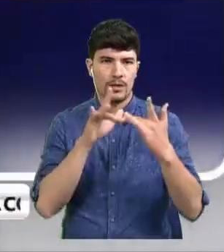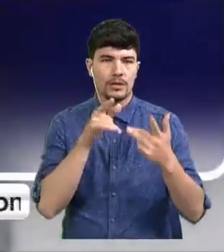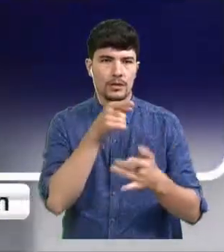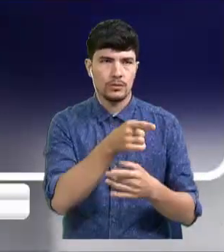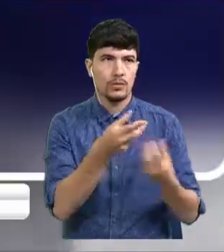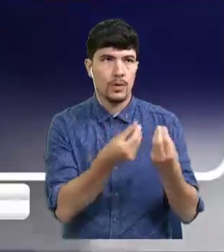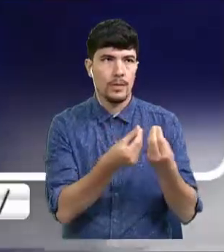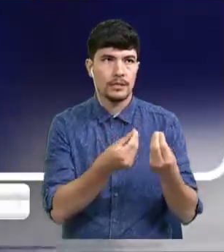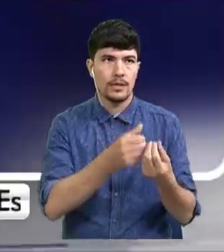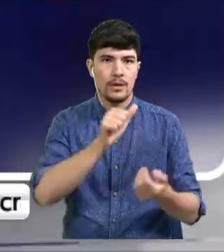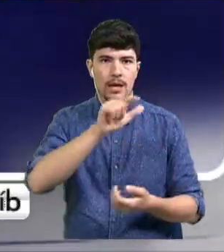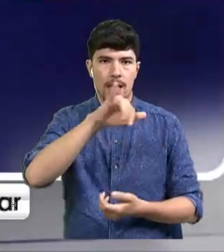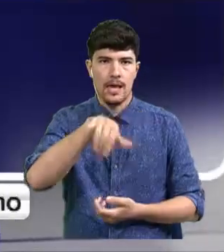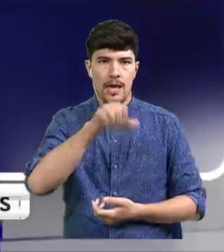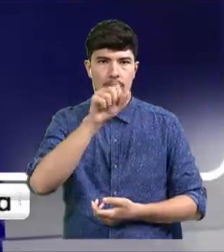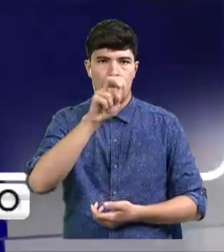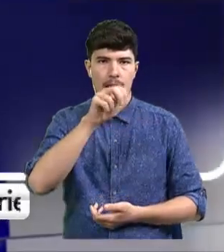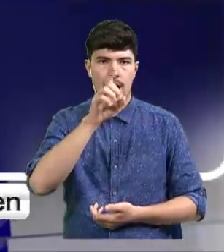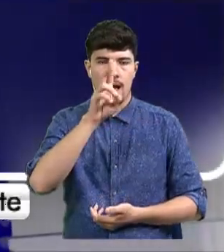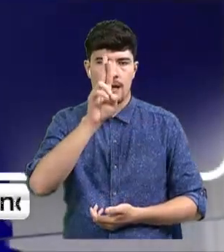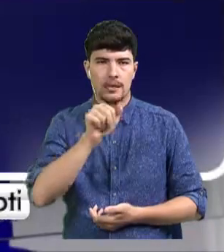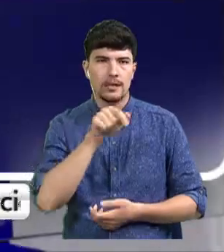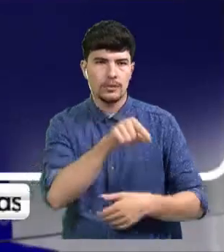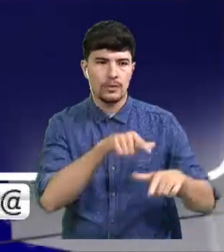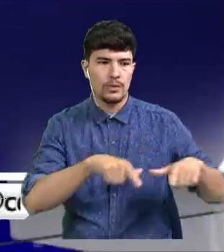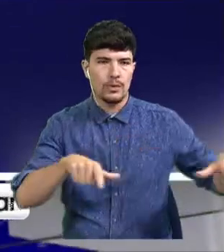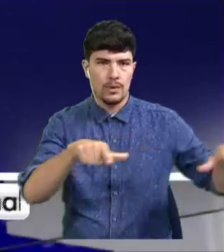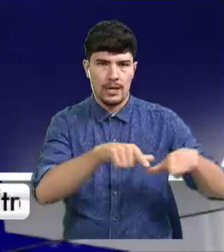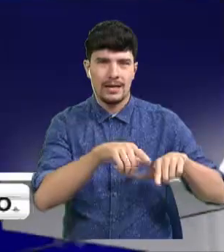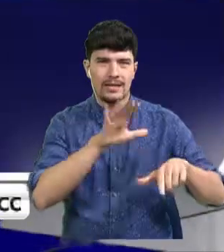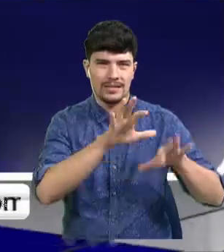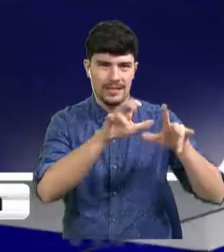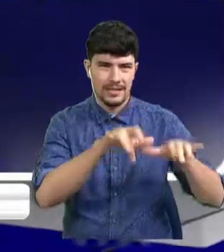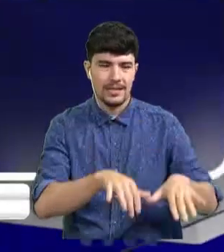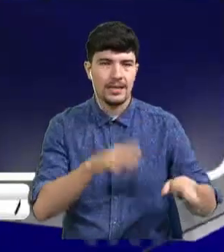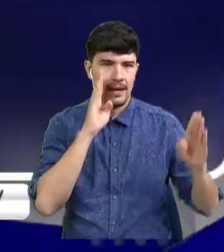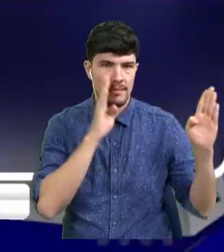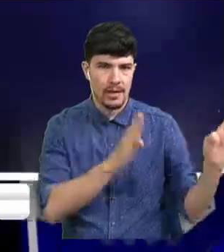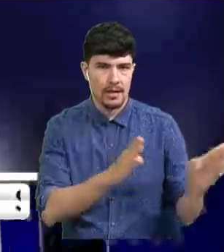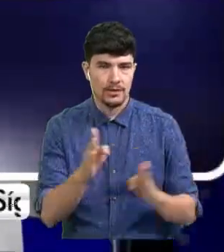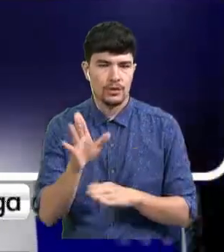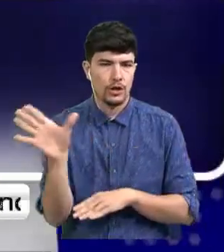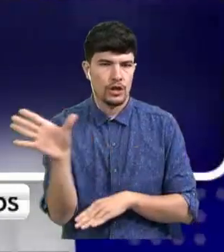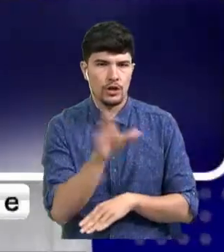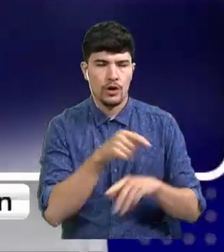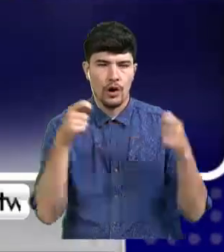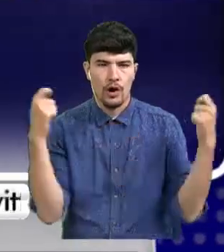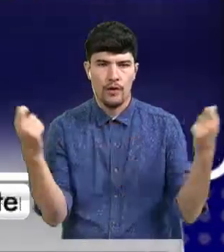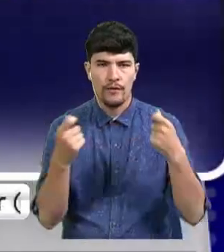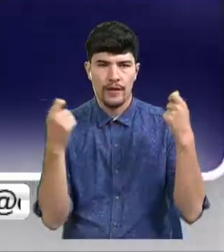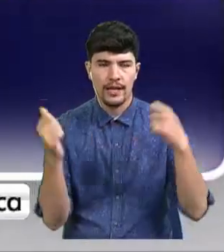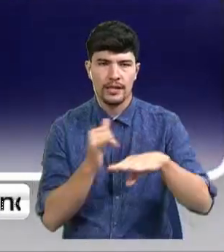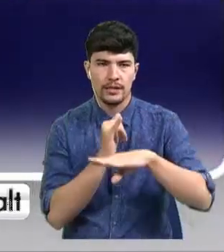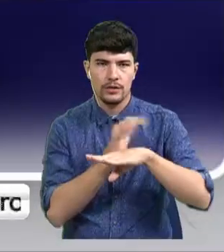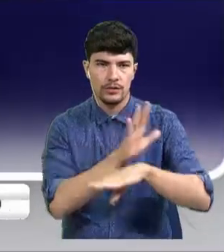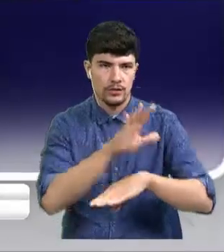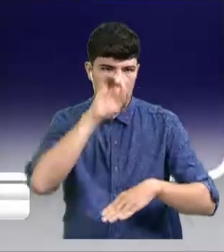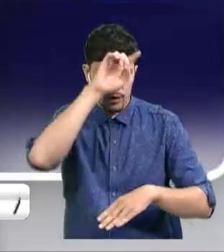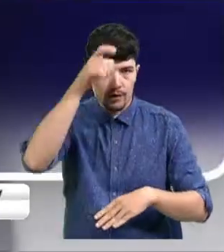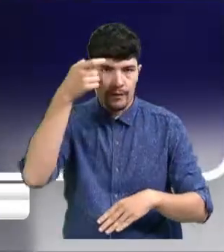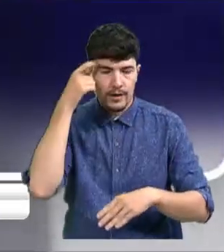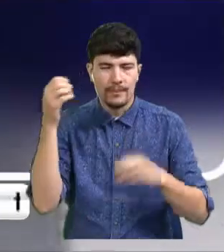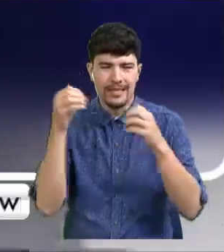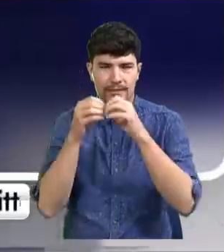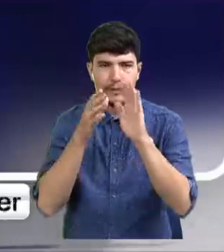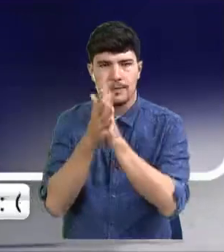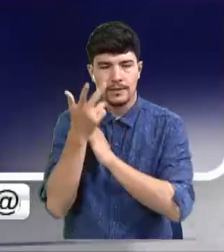con nuestra compañera Alejandra Ardila, quien se encuentra en el stand de la Secretaría de Planeación con toda la oferta institucional. Alejandra, ¿qué tenemos por